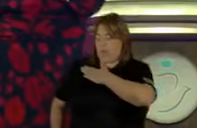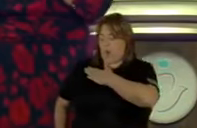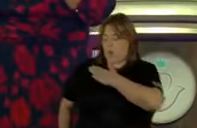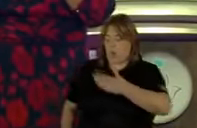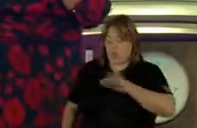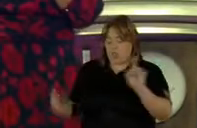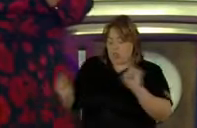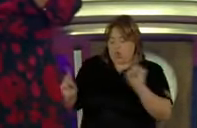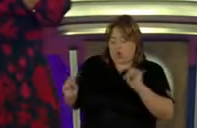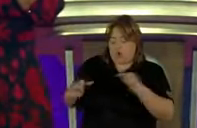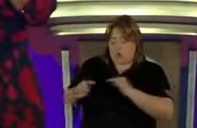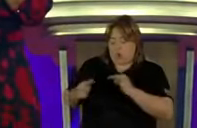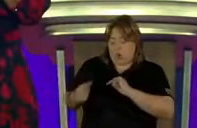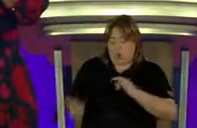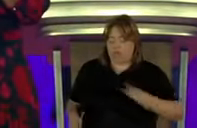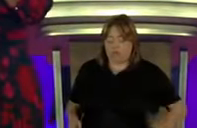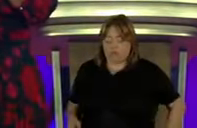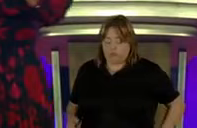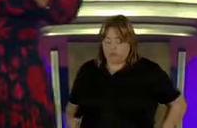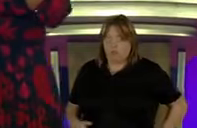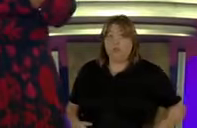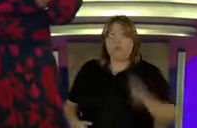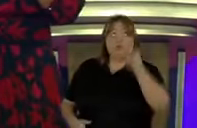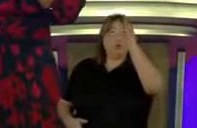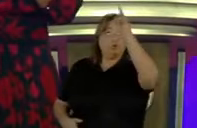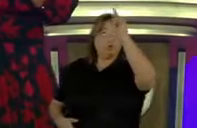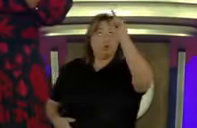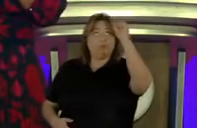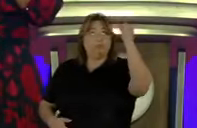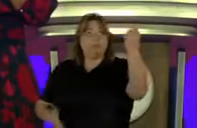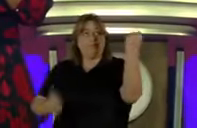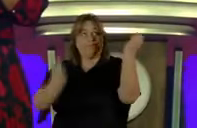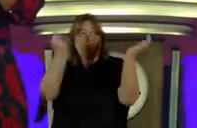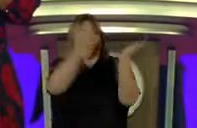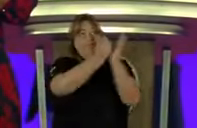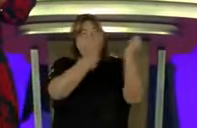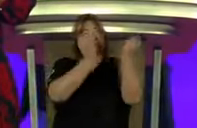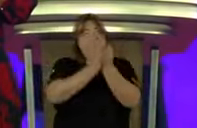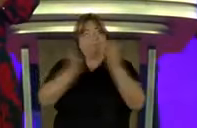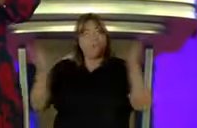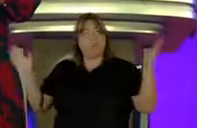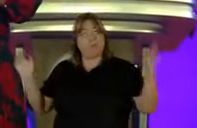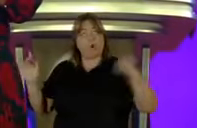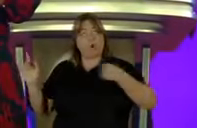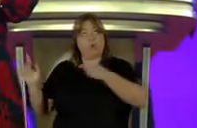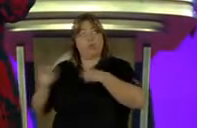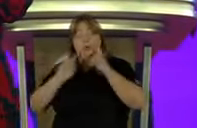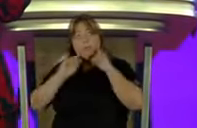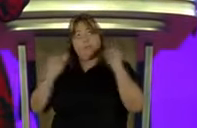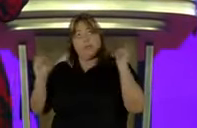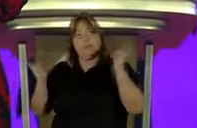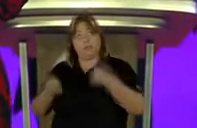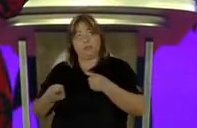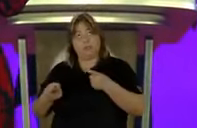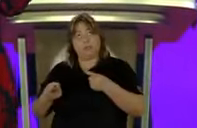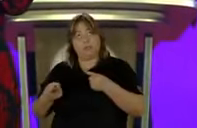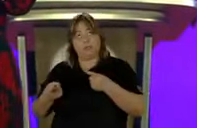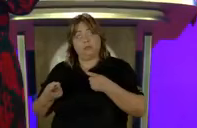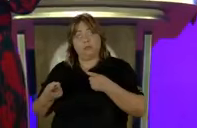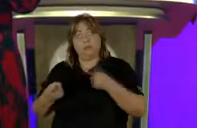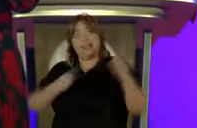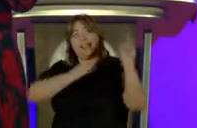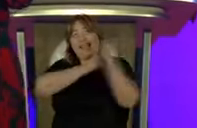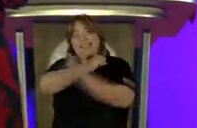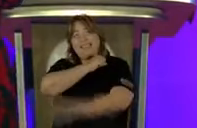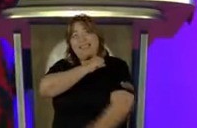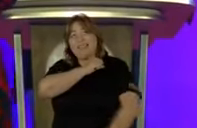fuiste herido por nuestros pecados, molido por nuestras rebeliones. El castigo de nuestra paz fue sobre tu